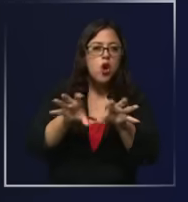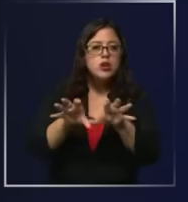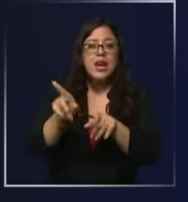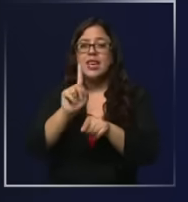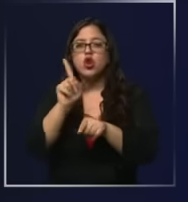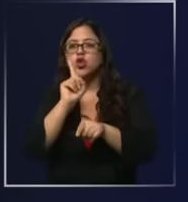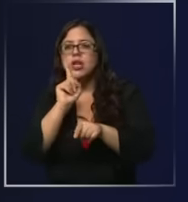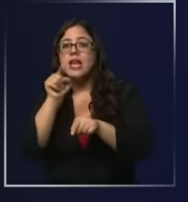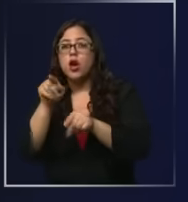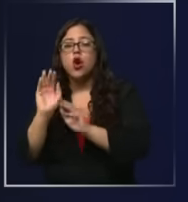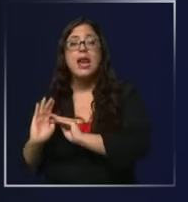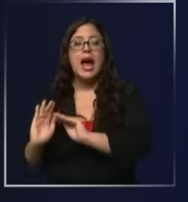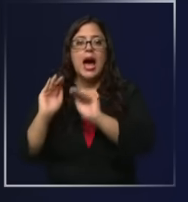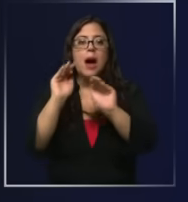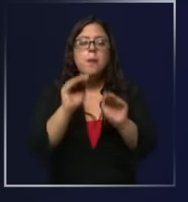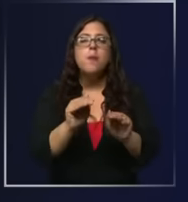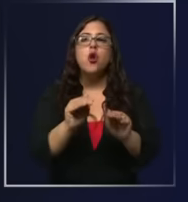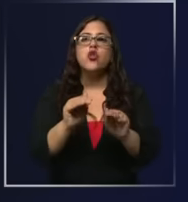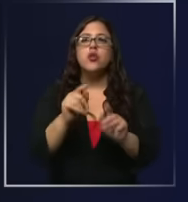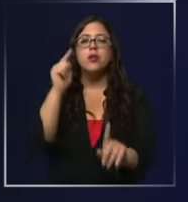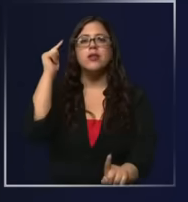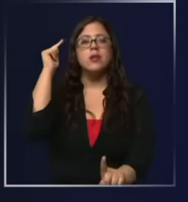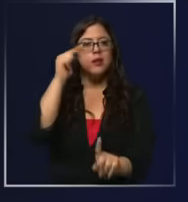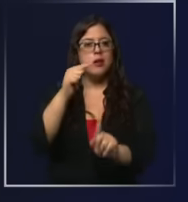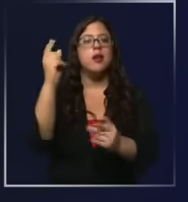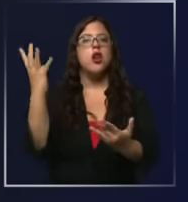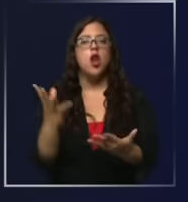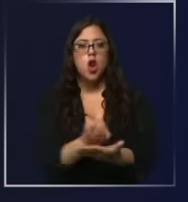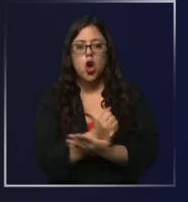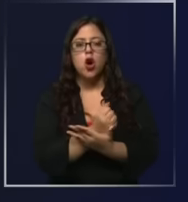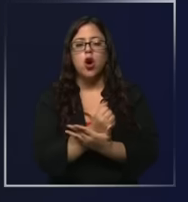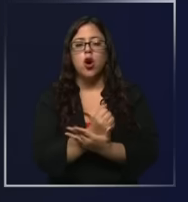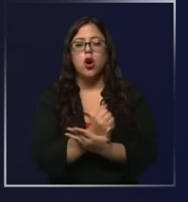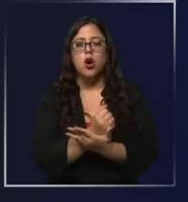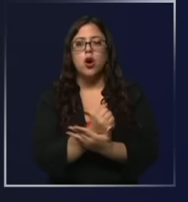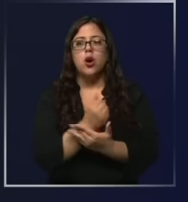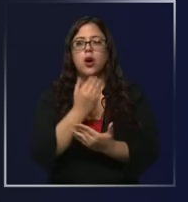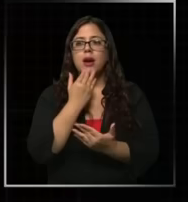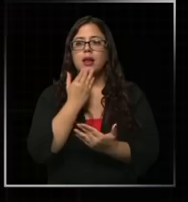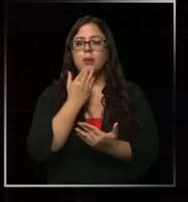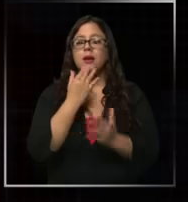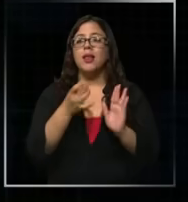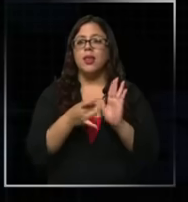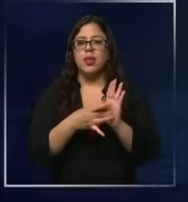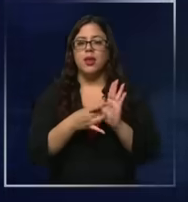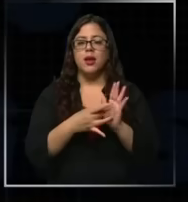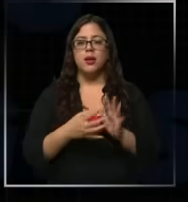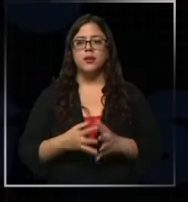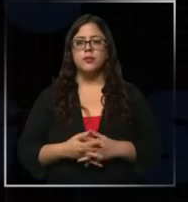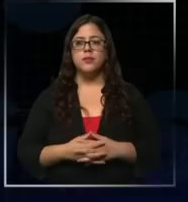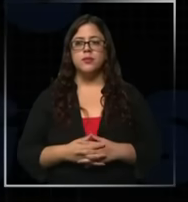organización y con ese apoyo logran finalmente su objetivo y logran la realización de este delito.